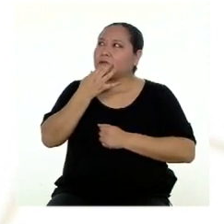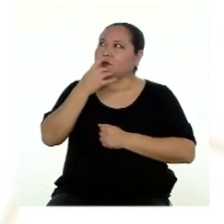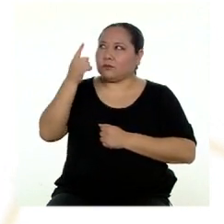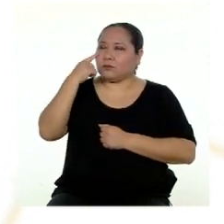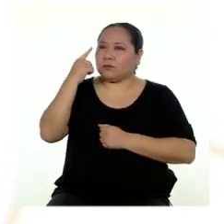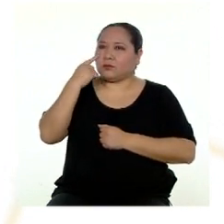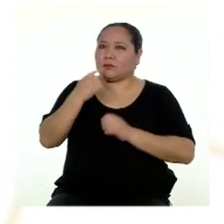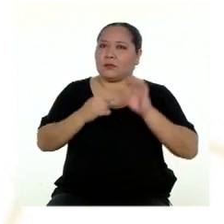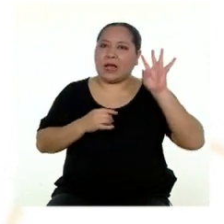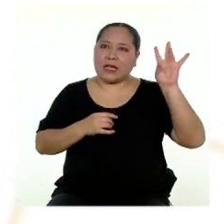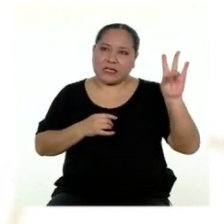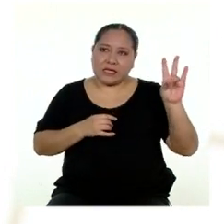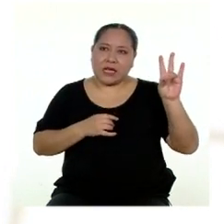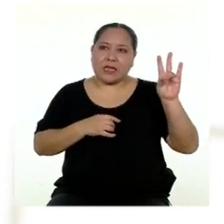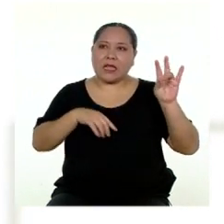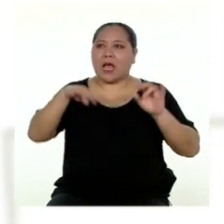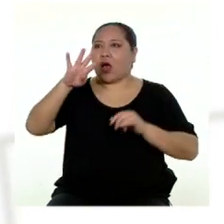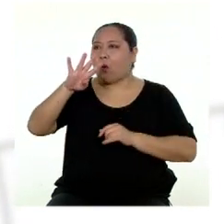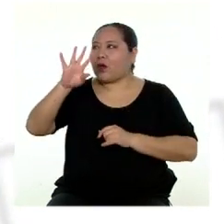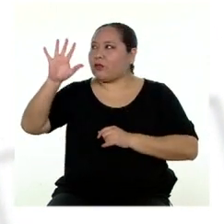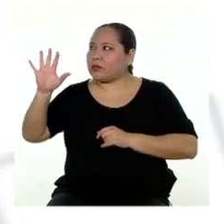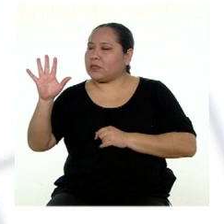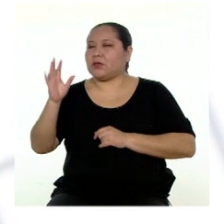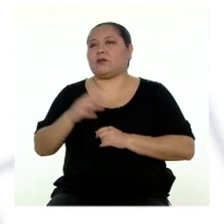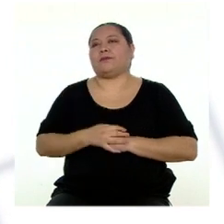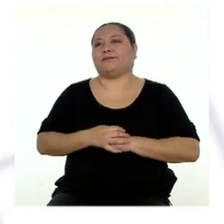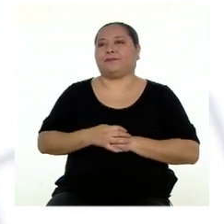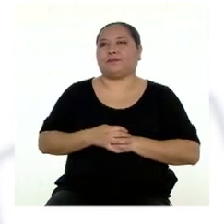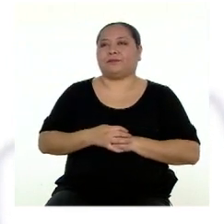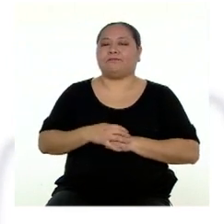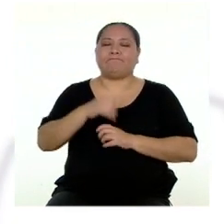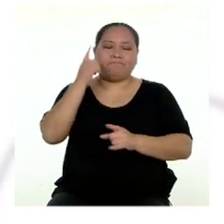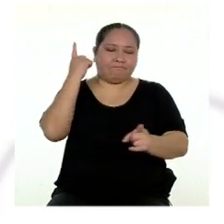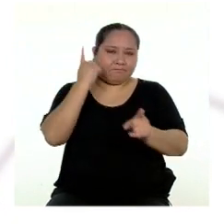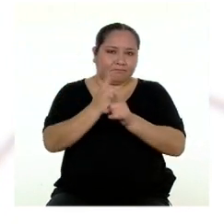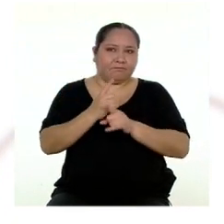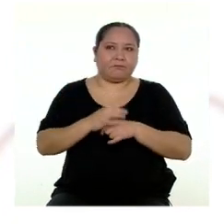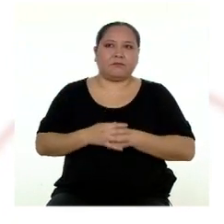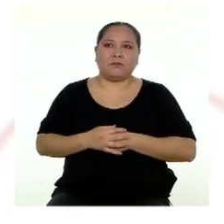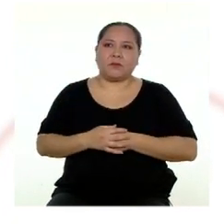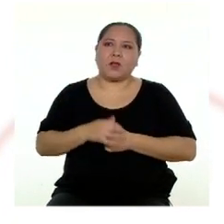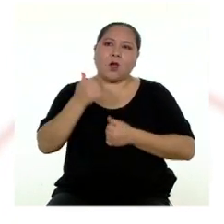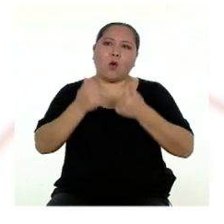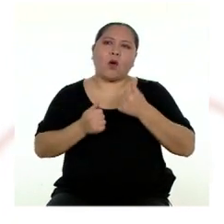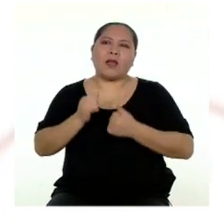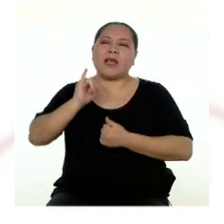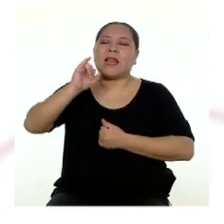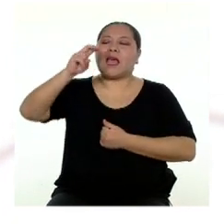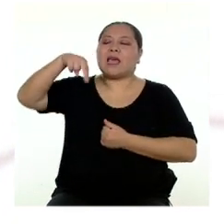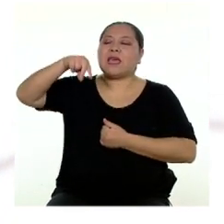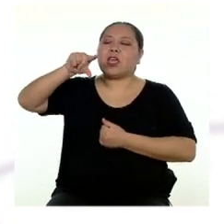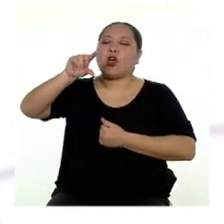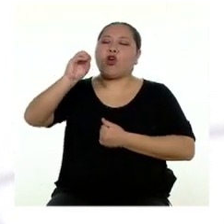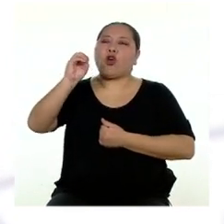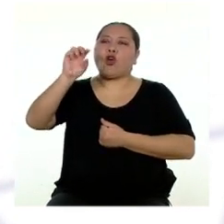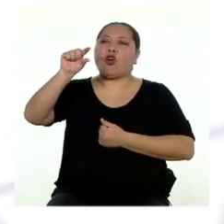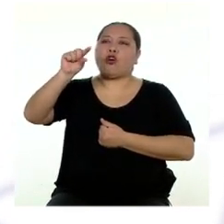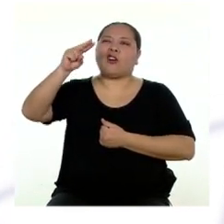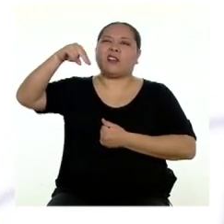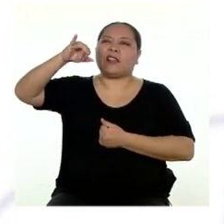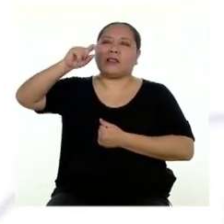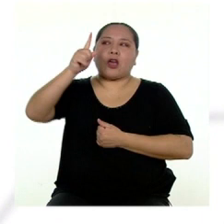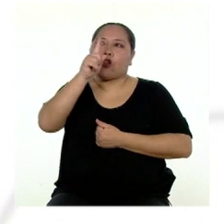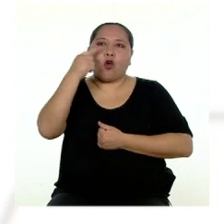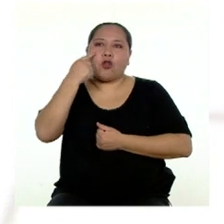Conocidos. El 7, el 4 y el 5, profesora. Fantástico. ¿Y la incógnito variable? Esas serían